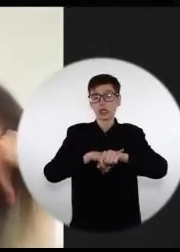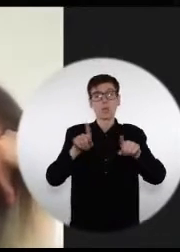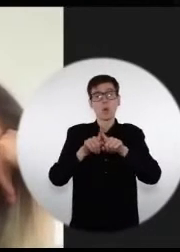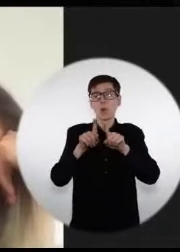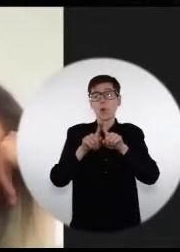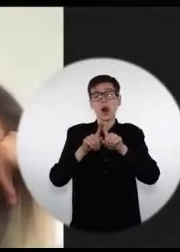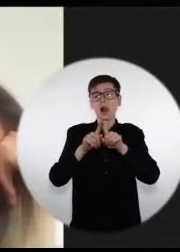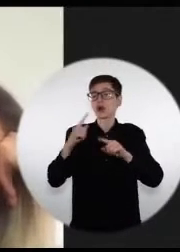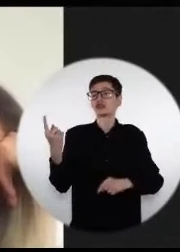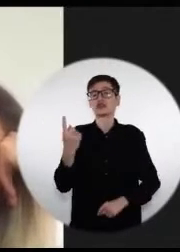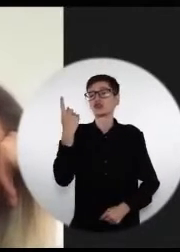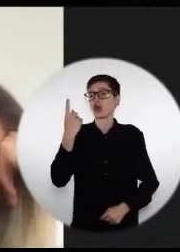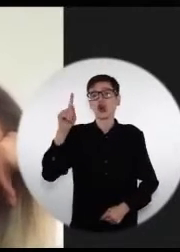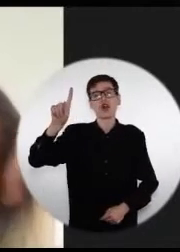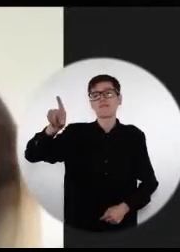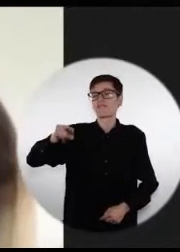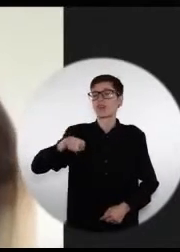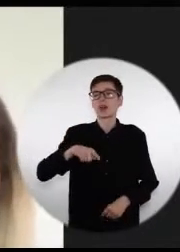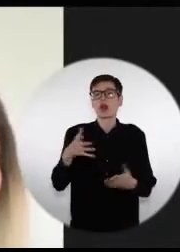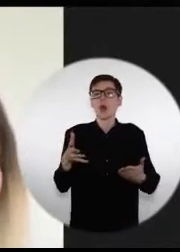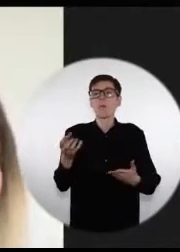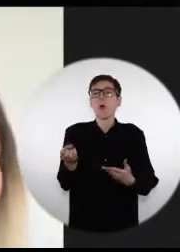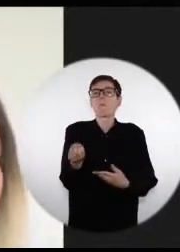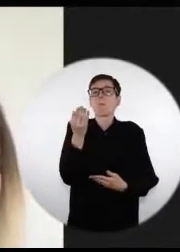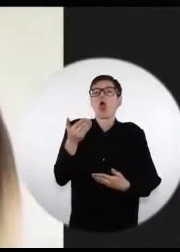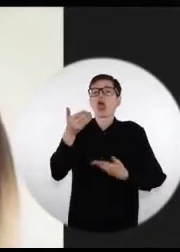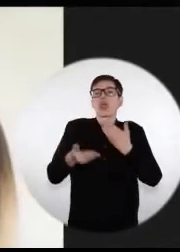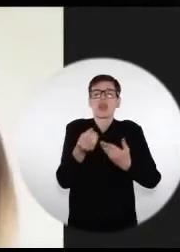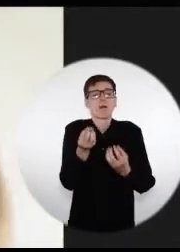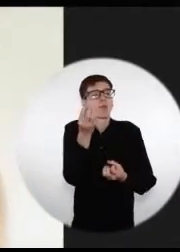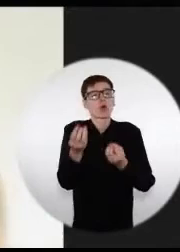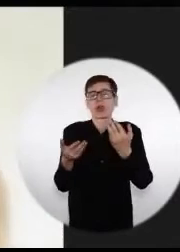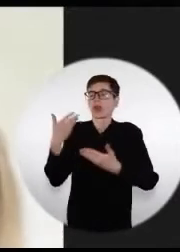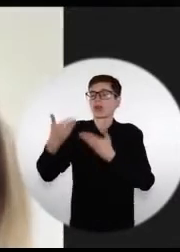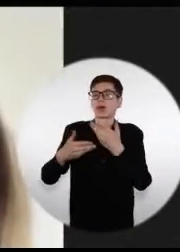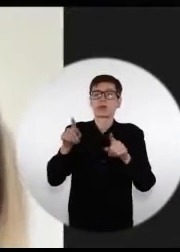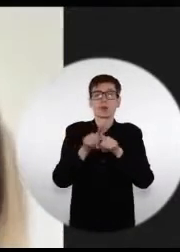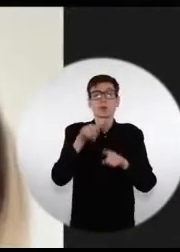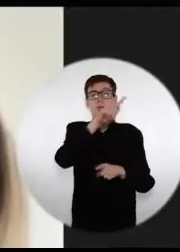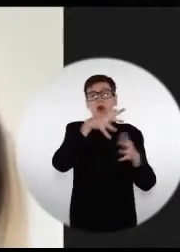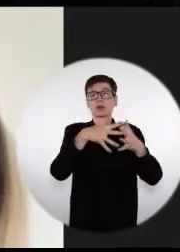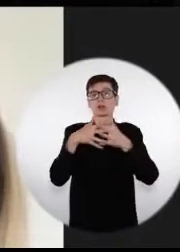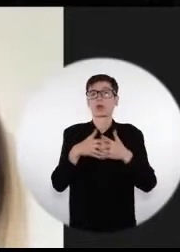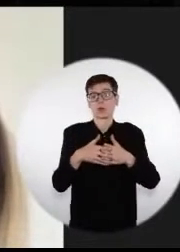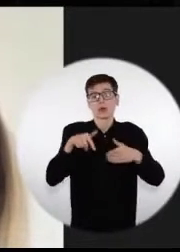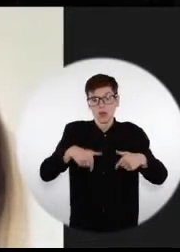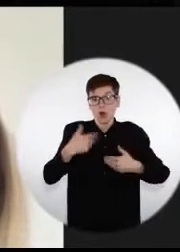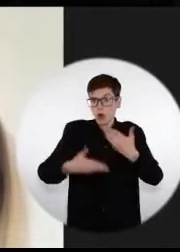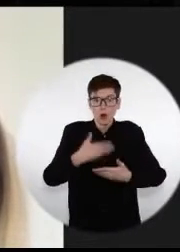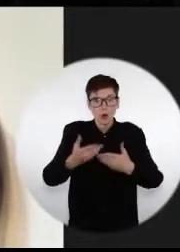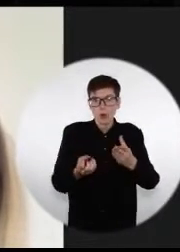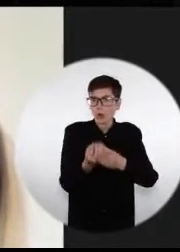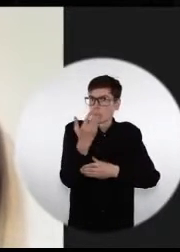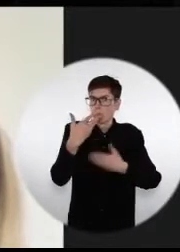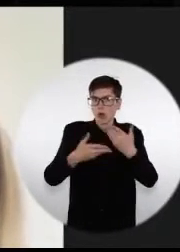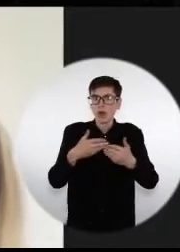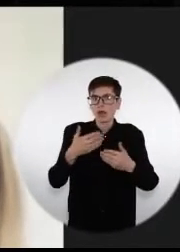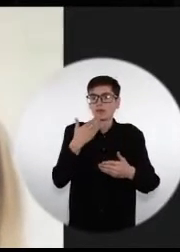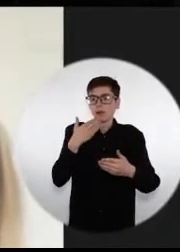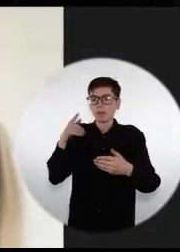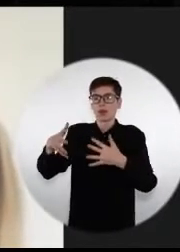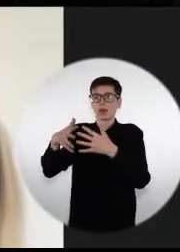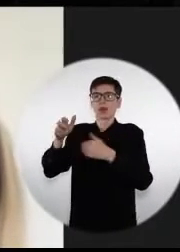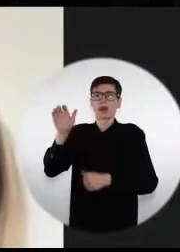yo creo como aunque suena muy raro lo puedo decir como que el tiempo lo dar solo porque va a llegar por moda también